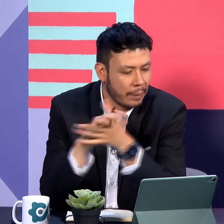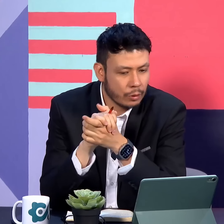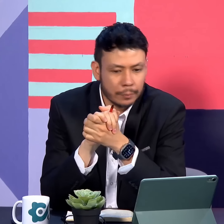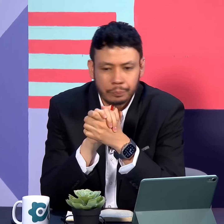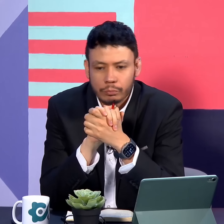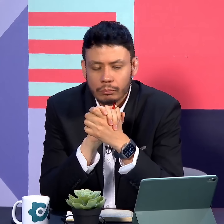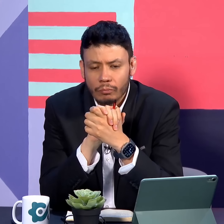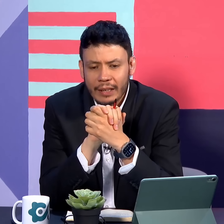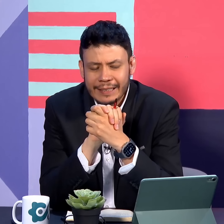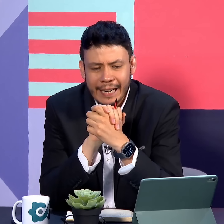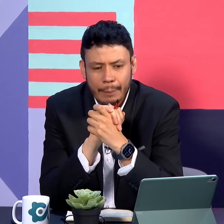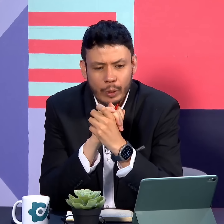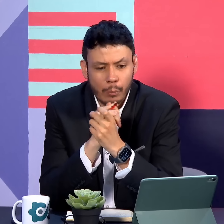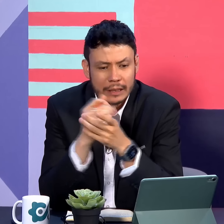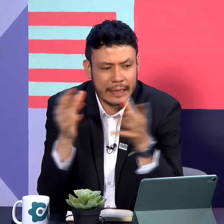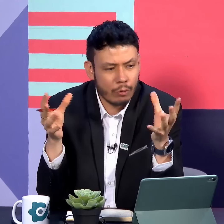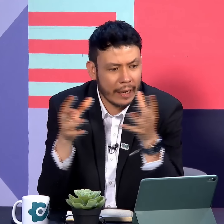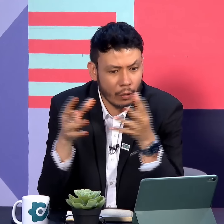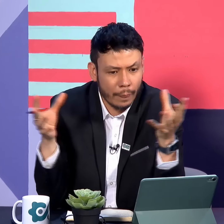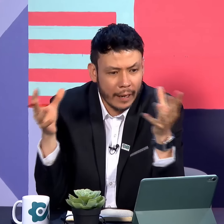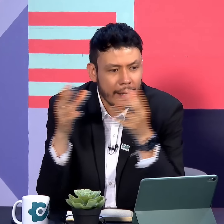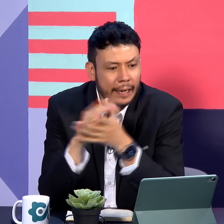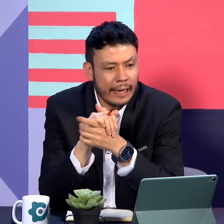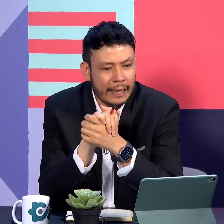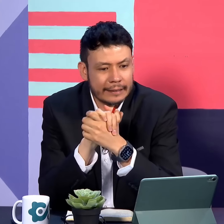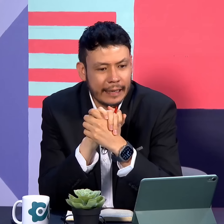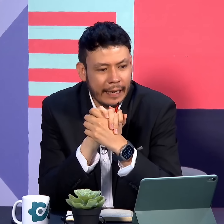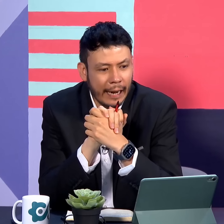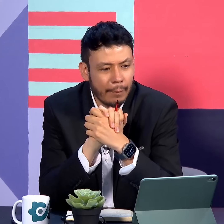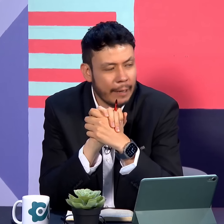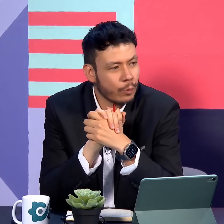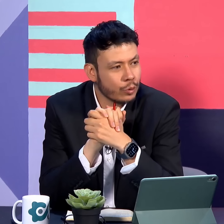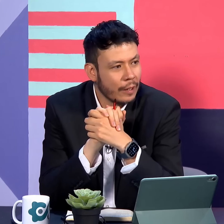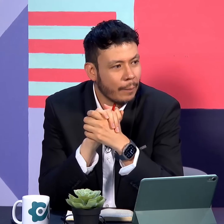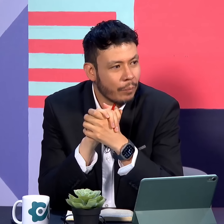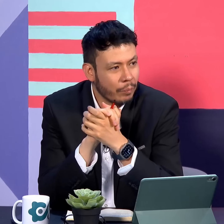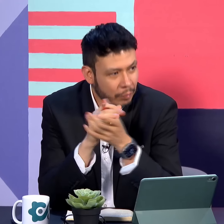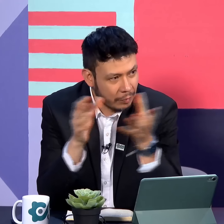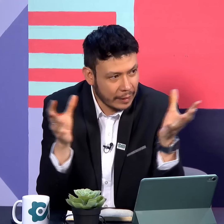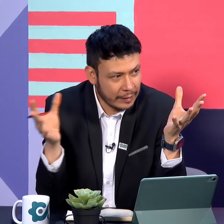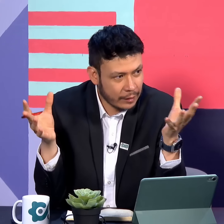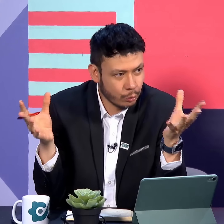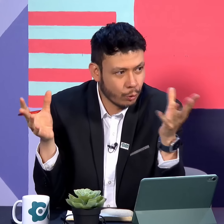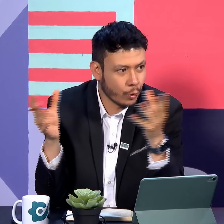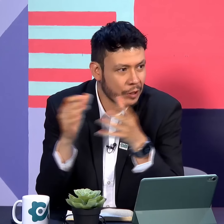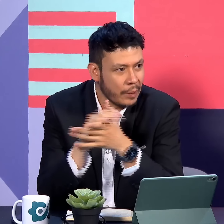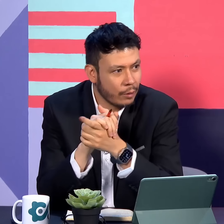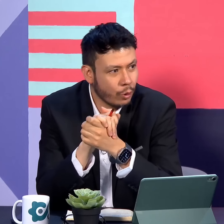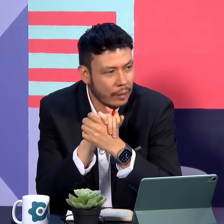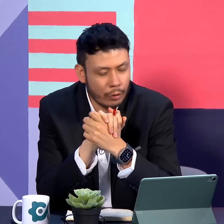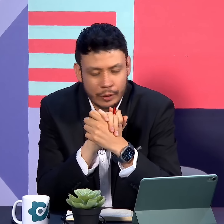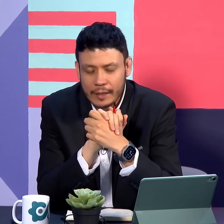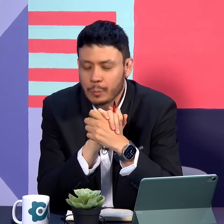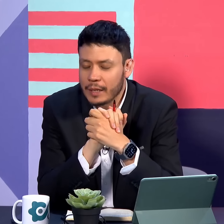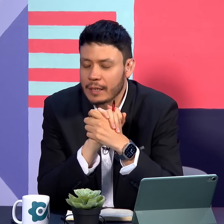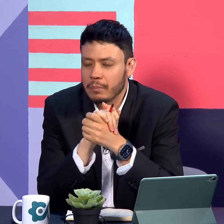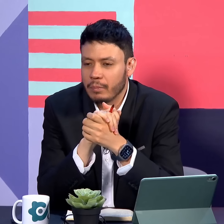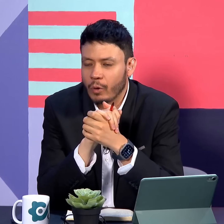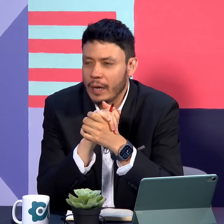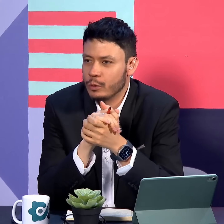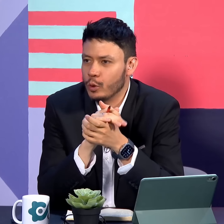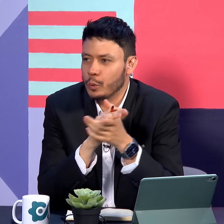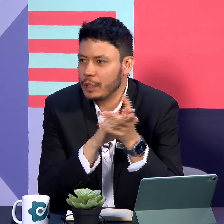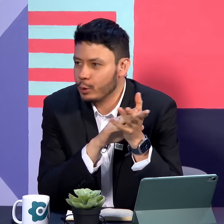los contrapesos. Quisiera que pudiéramos hacer una ronda en las que hablemos desde su conocimiento de lo que ustedes